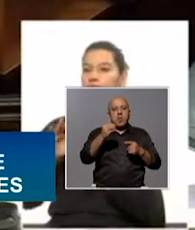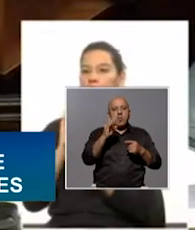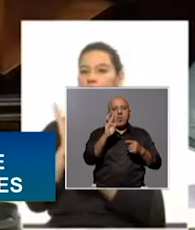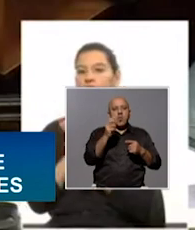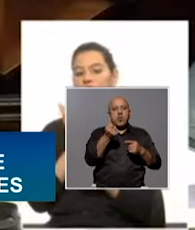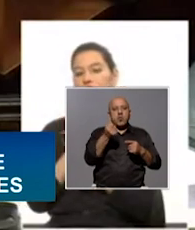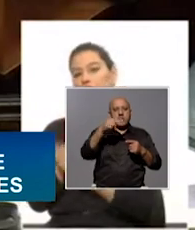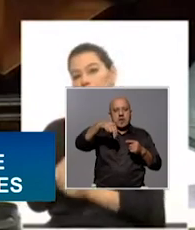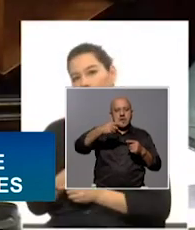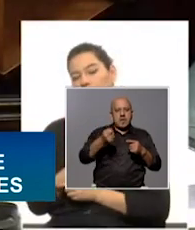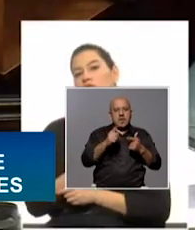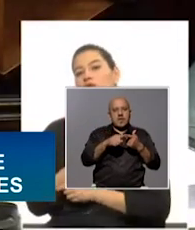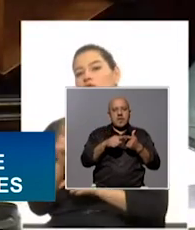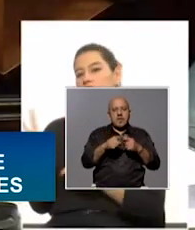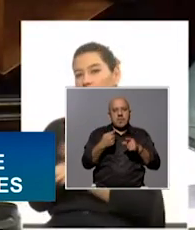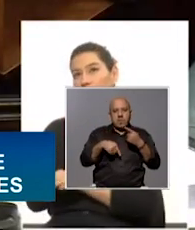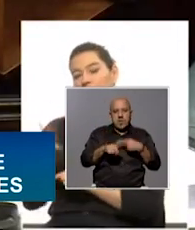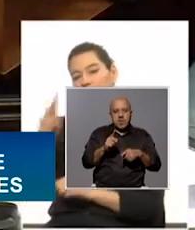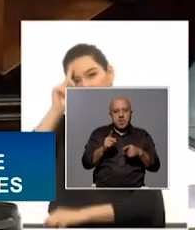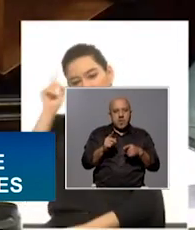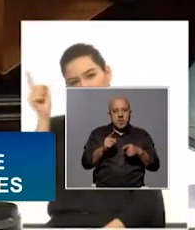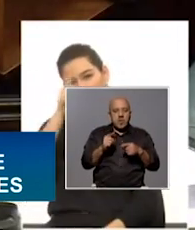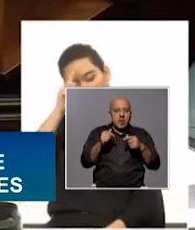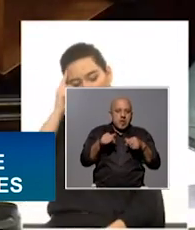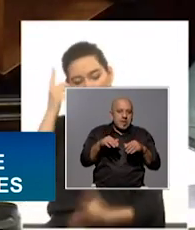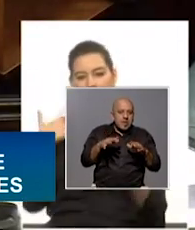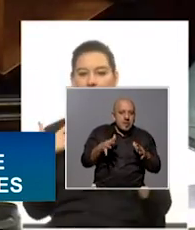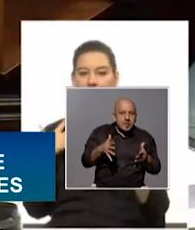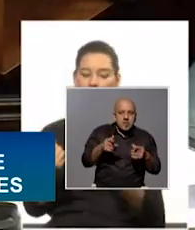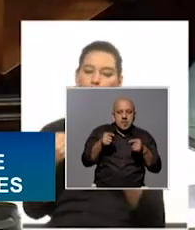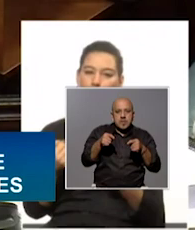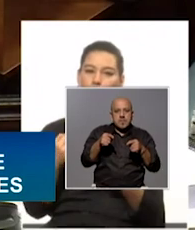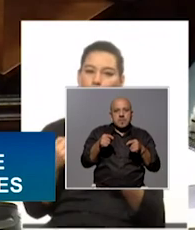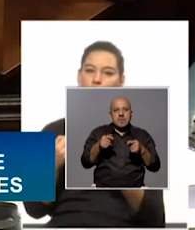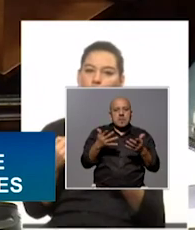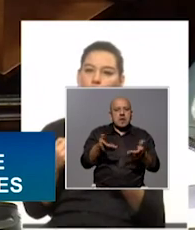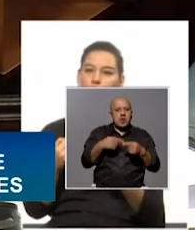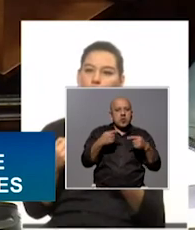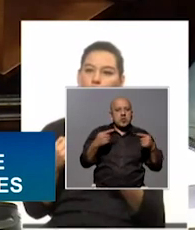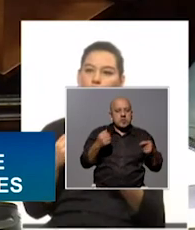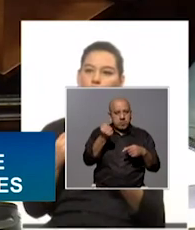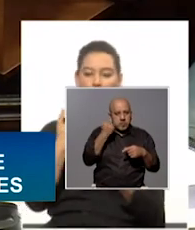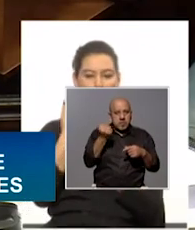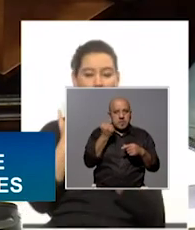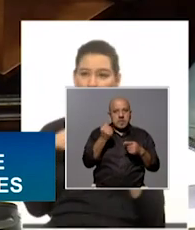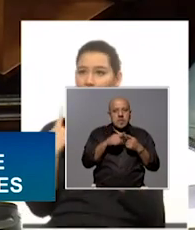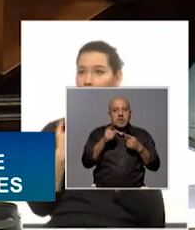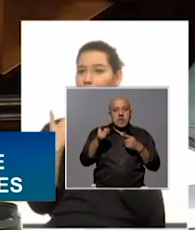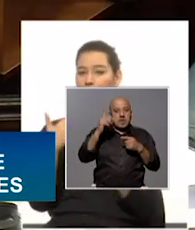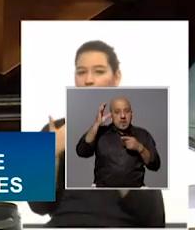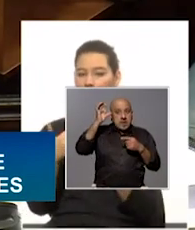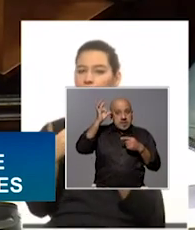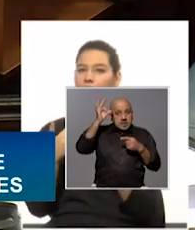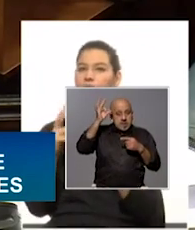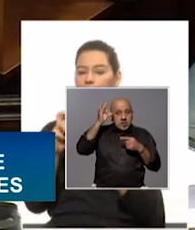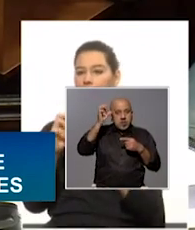creo que después fue pero esto no nos está diciendo que efectivamente están pasando cosas importantes en el senado se